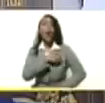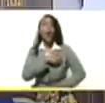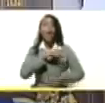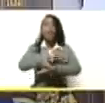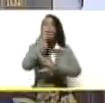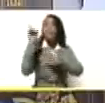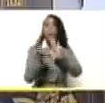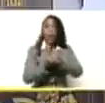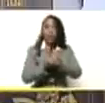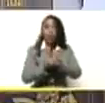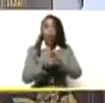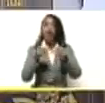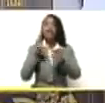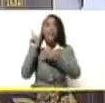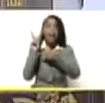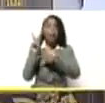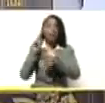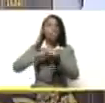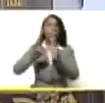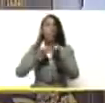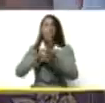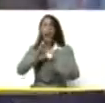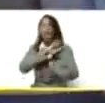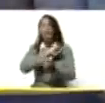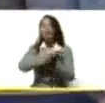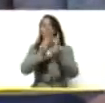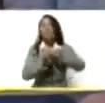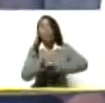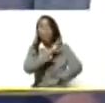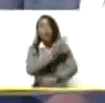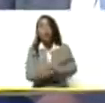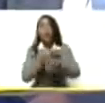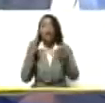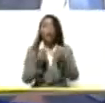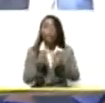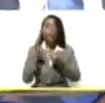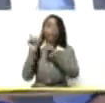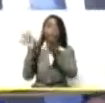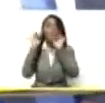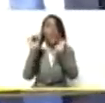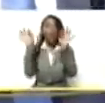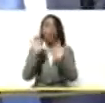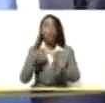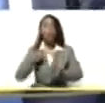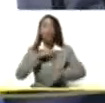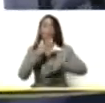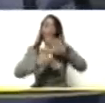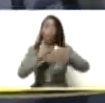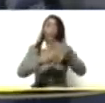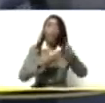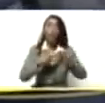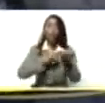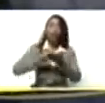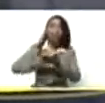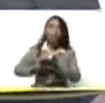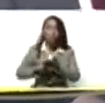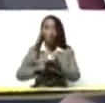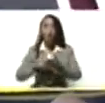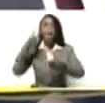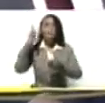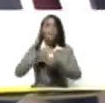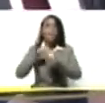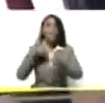y se va a convertir en un poder económico y la misma medida que vayamos recuperando pedevesa vamos a recuperar